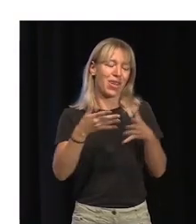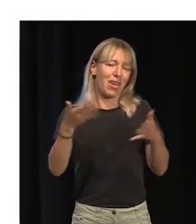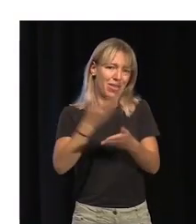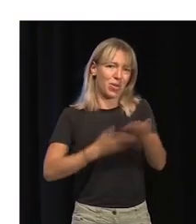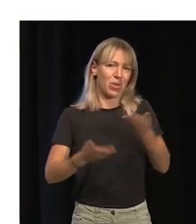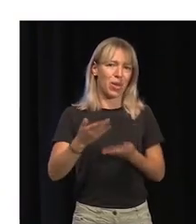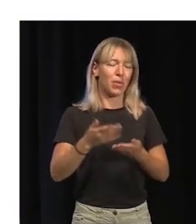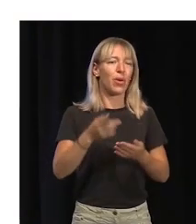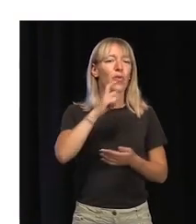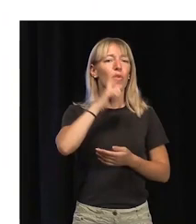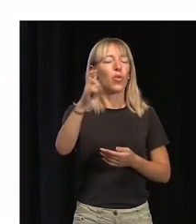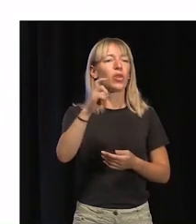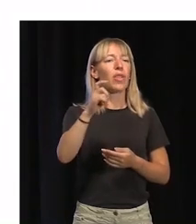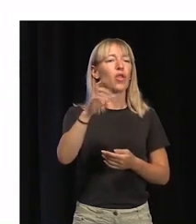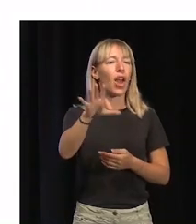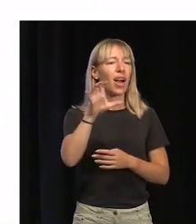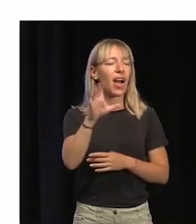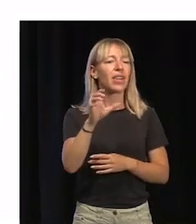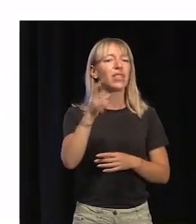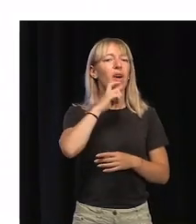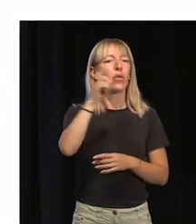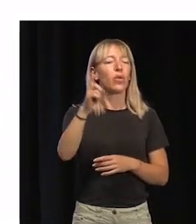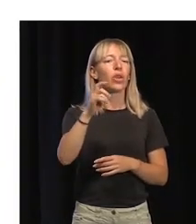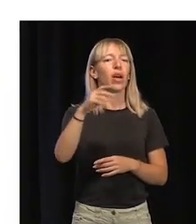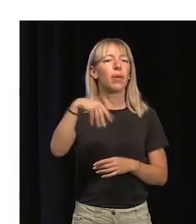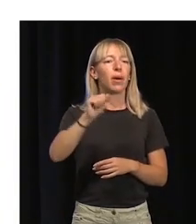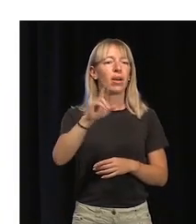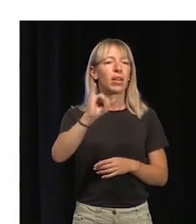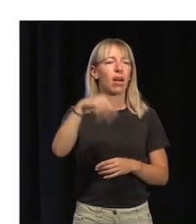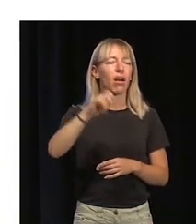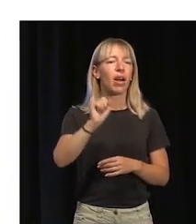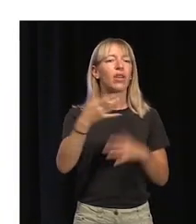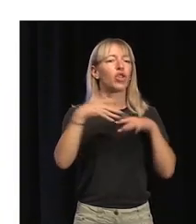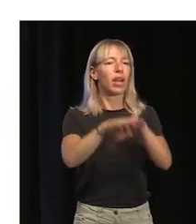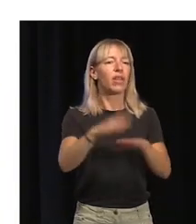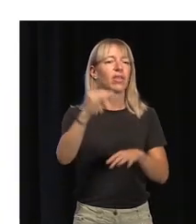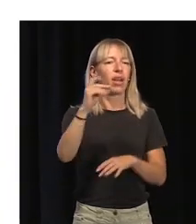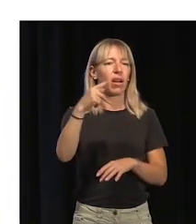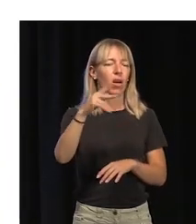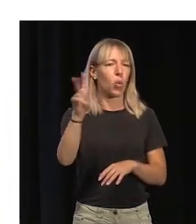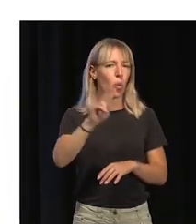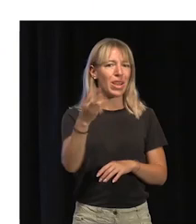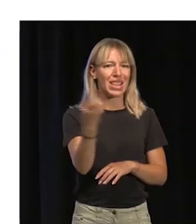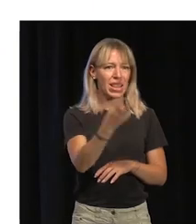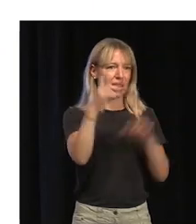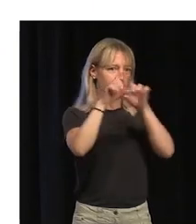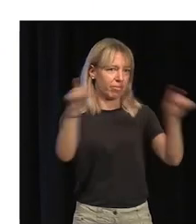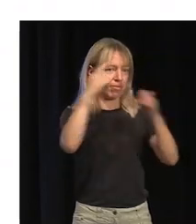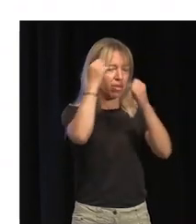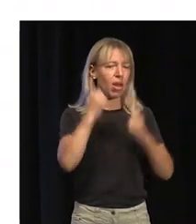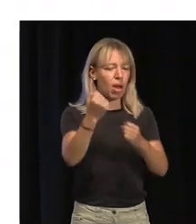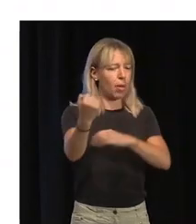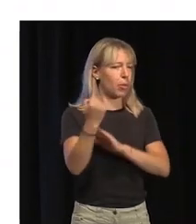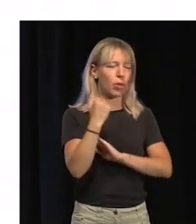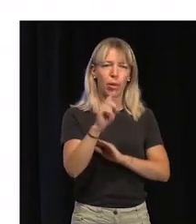colaboradores. Fundación La Caixa, Fundación Danielini Nacaraso y la Fundación Integralia de KV han sido tres entidades que nos han apoyado